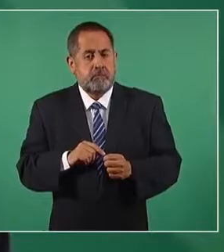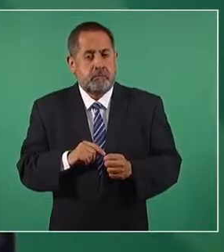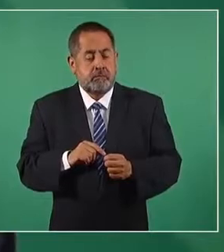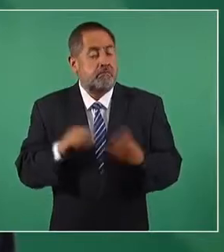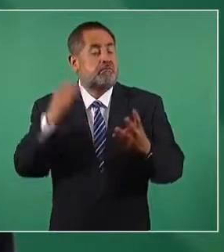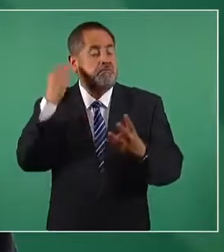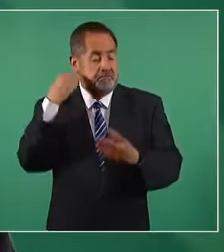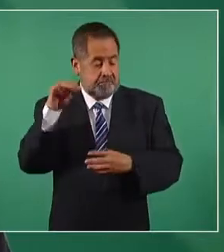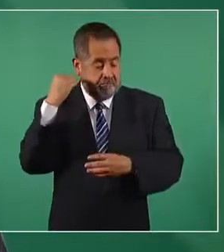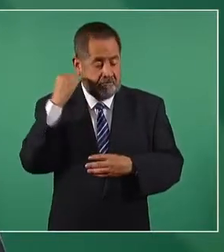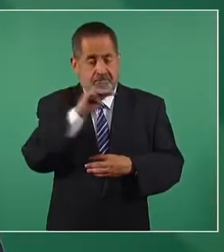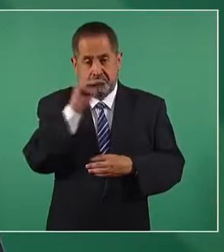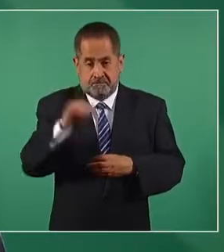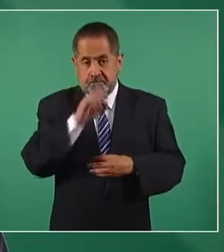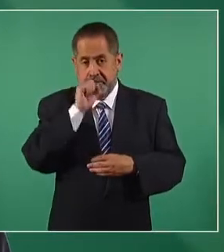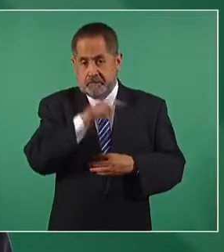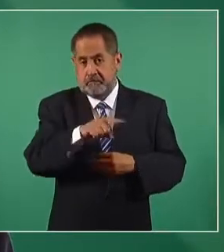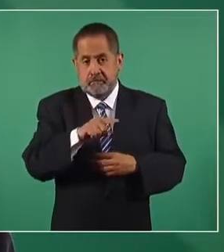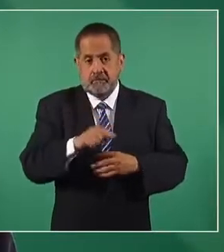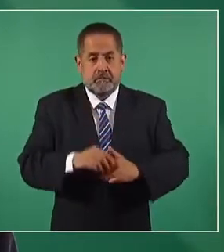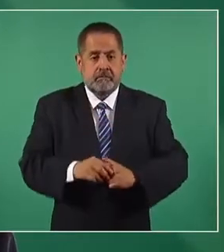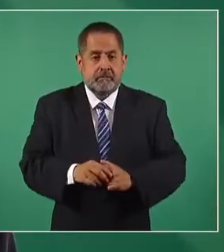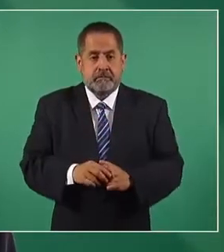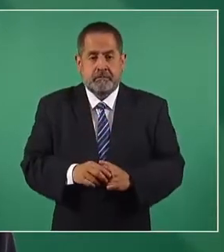en Michoacán,